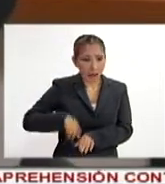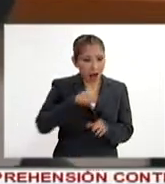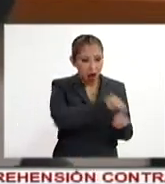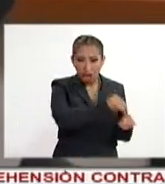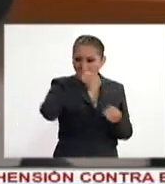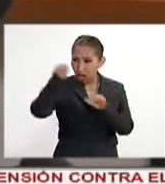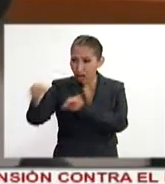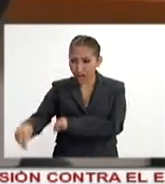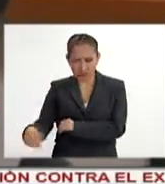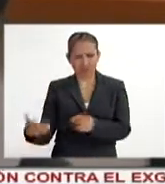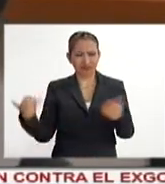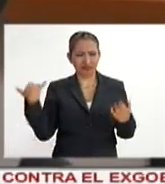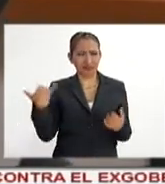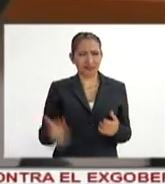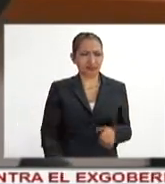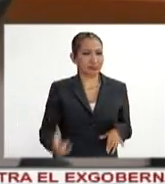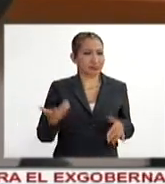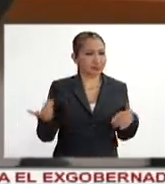decir,